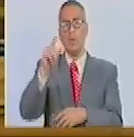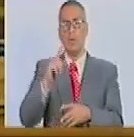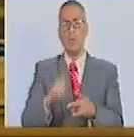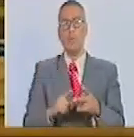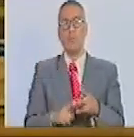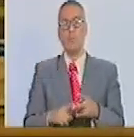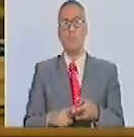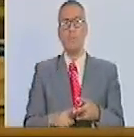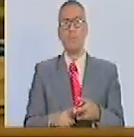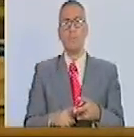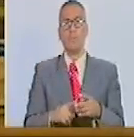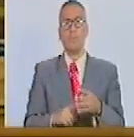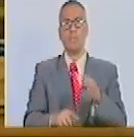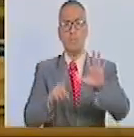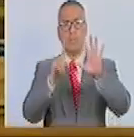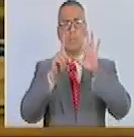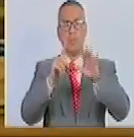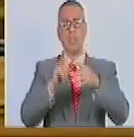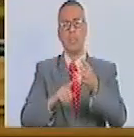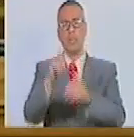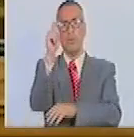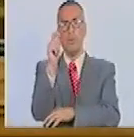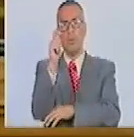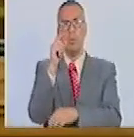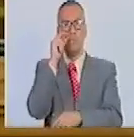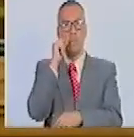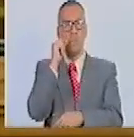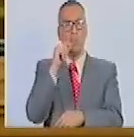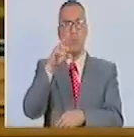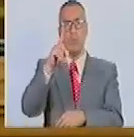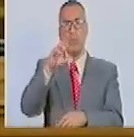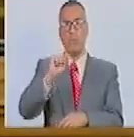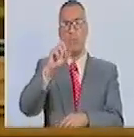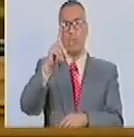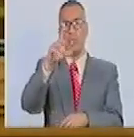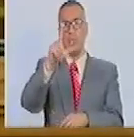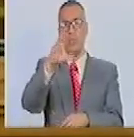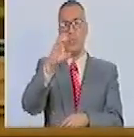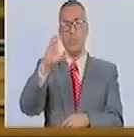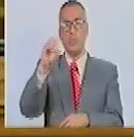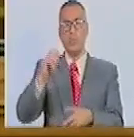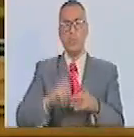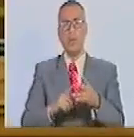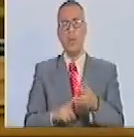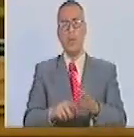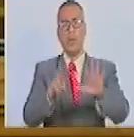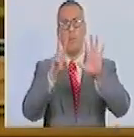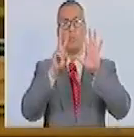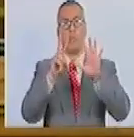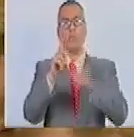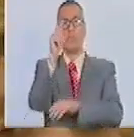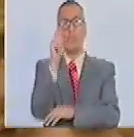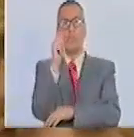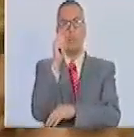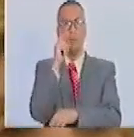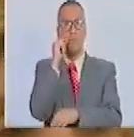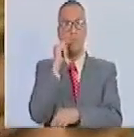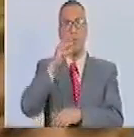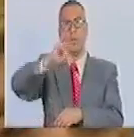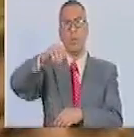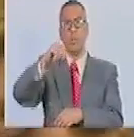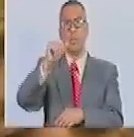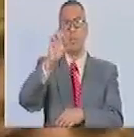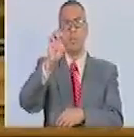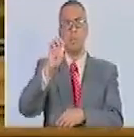Rodríguez Franco. Sexto, diputado Didalco Bolívar Graterol. Séptimo, diputado José